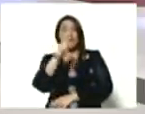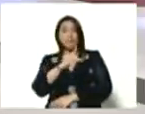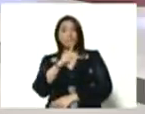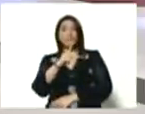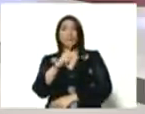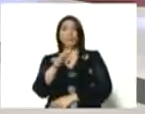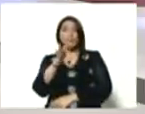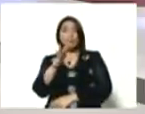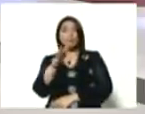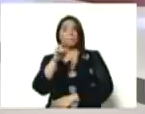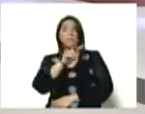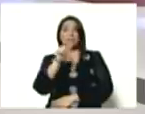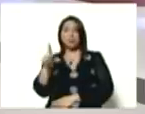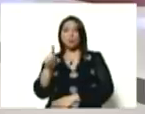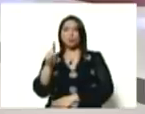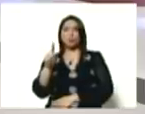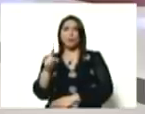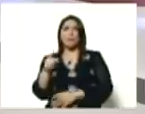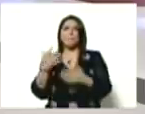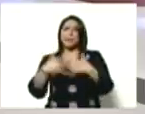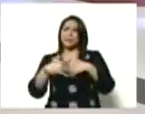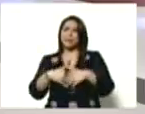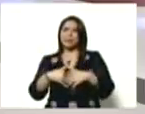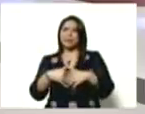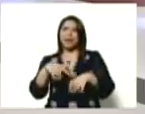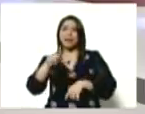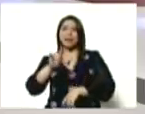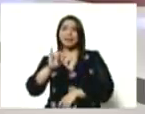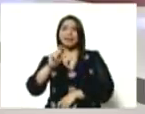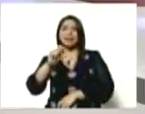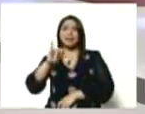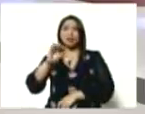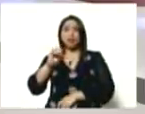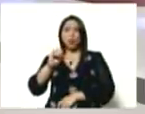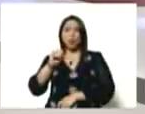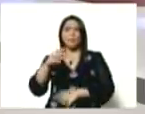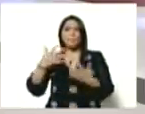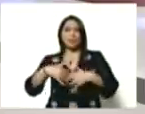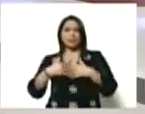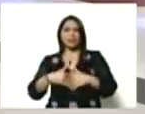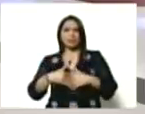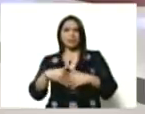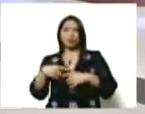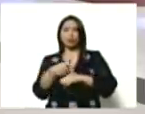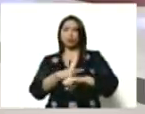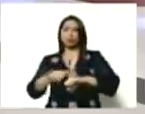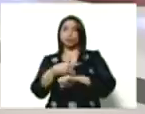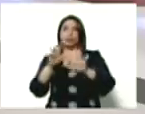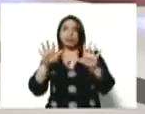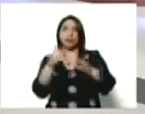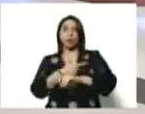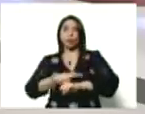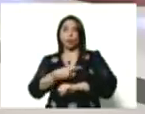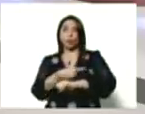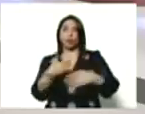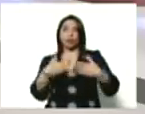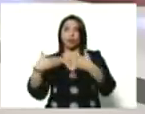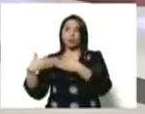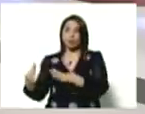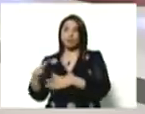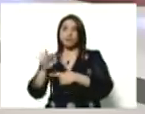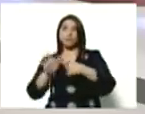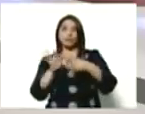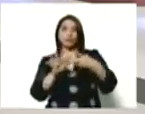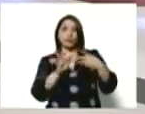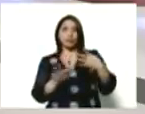sistema integrado, que tiene una batería de litio. Esto es bien importante, batería que va a durar hasta 10 horas, lo que garantiza exactamente la